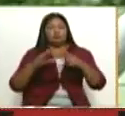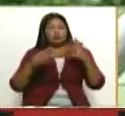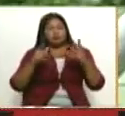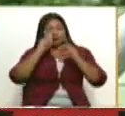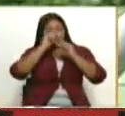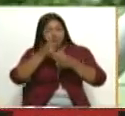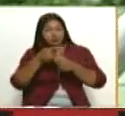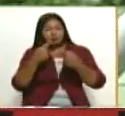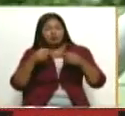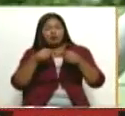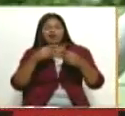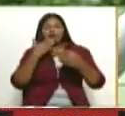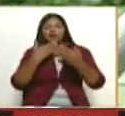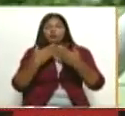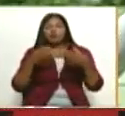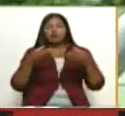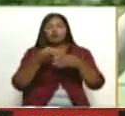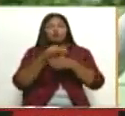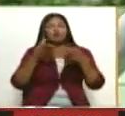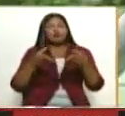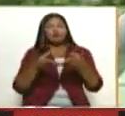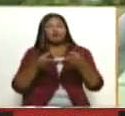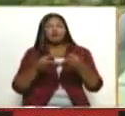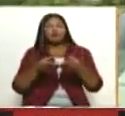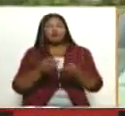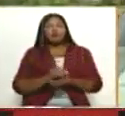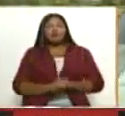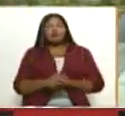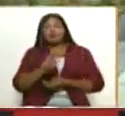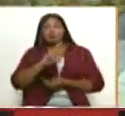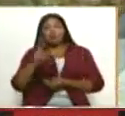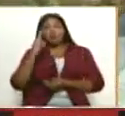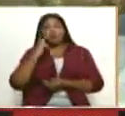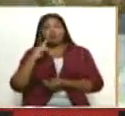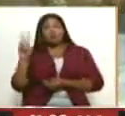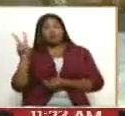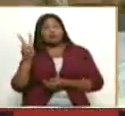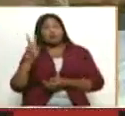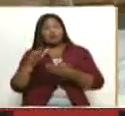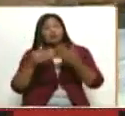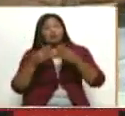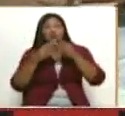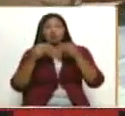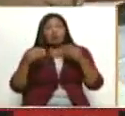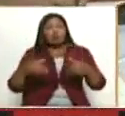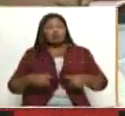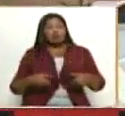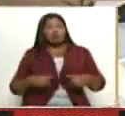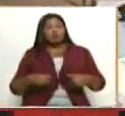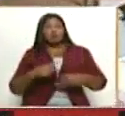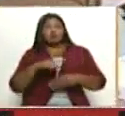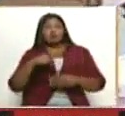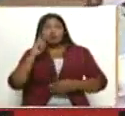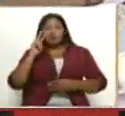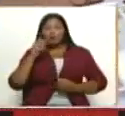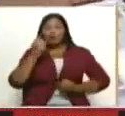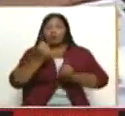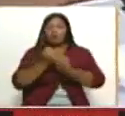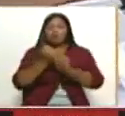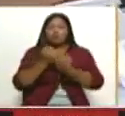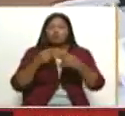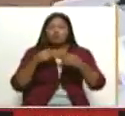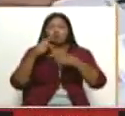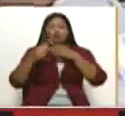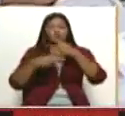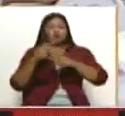agradecimiento al gobierno de la República Bolivariana de Venezuela por todo el esfuerzo de apoyar este